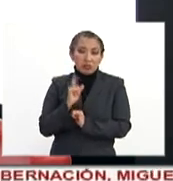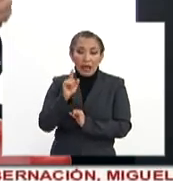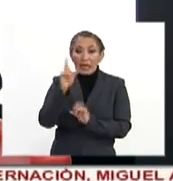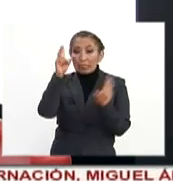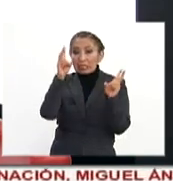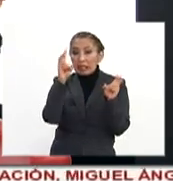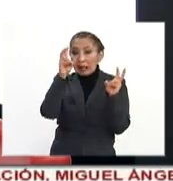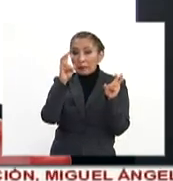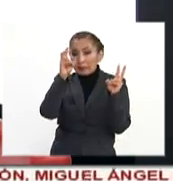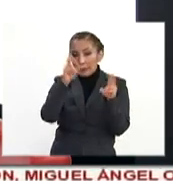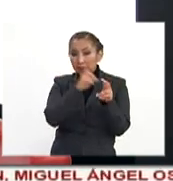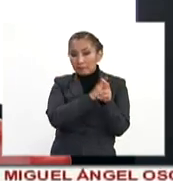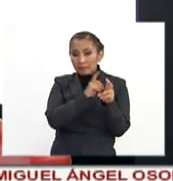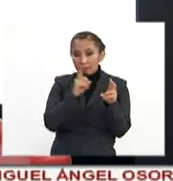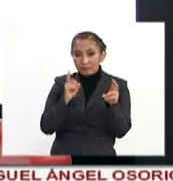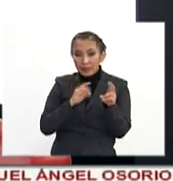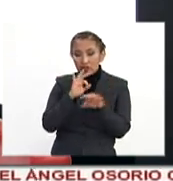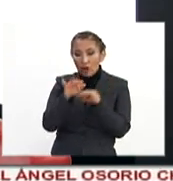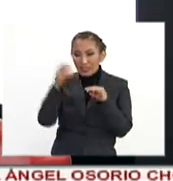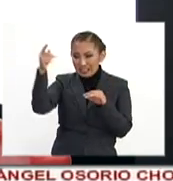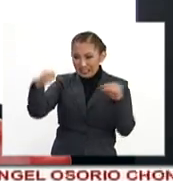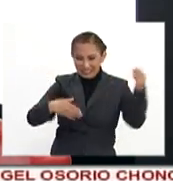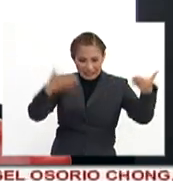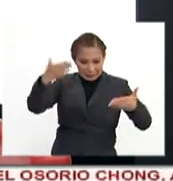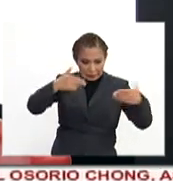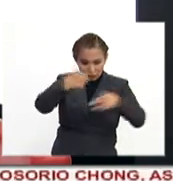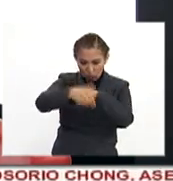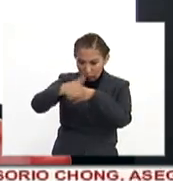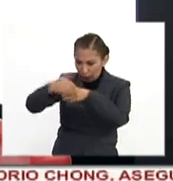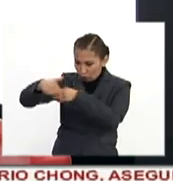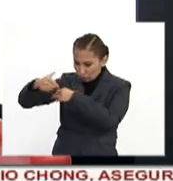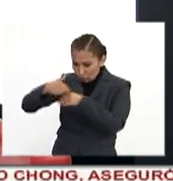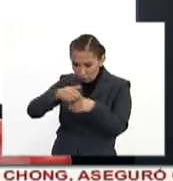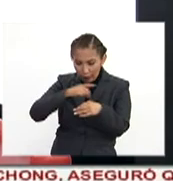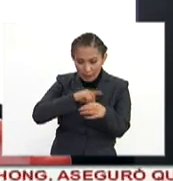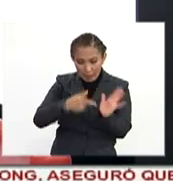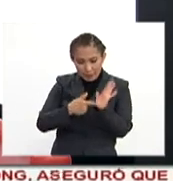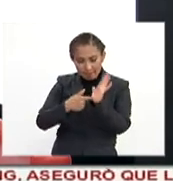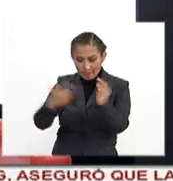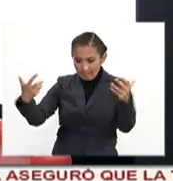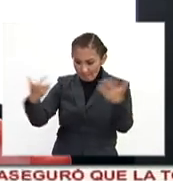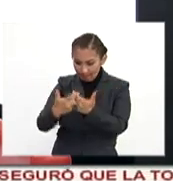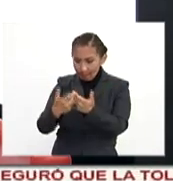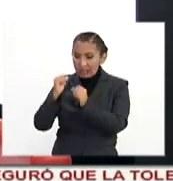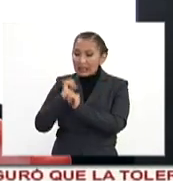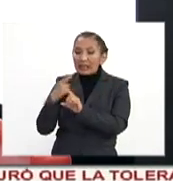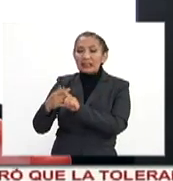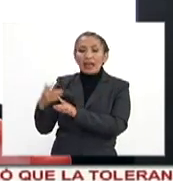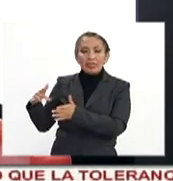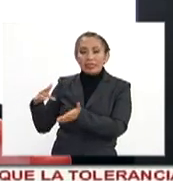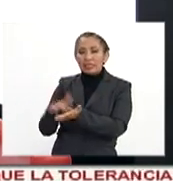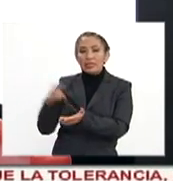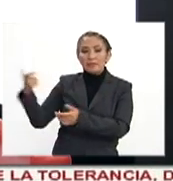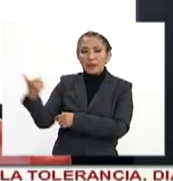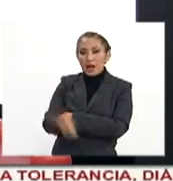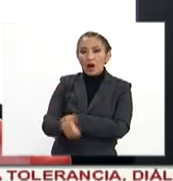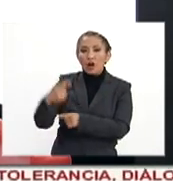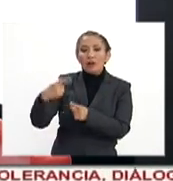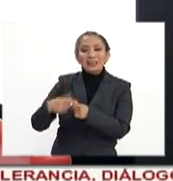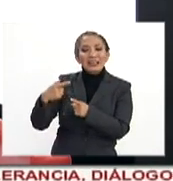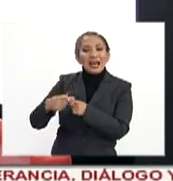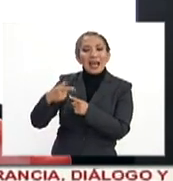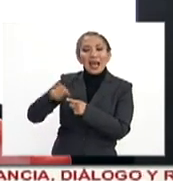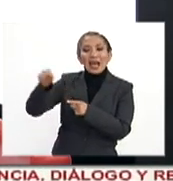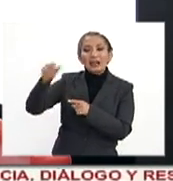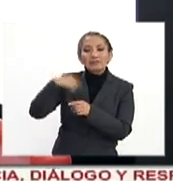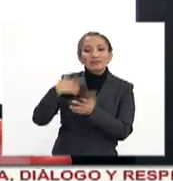es un tema aquí que hay que... todas estas mediciones, hay que decirlo, tienen que mostrar patrocinar. Claro. ¿Quién la pagó? ¿Quién